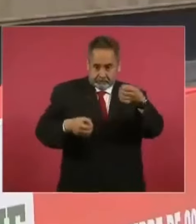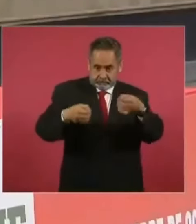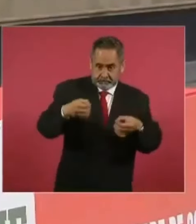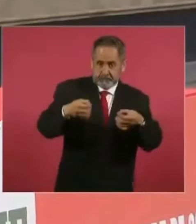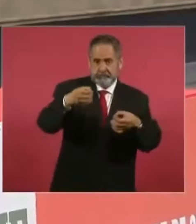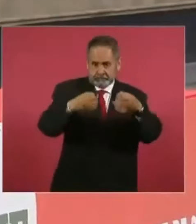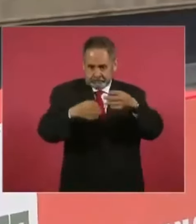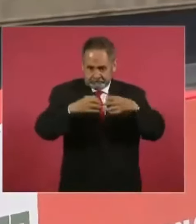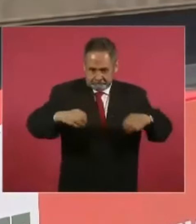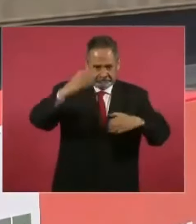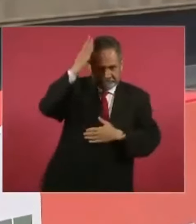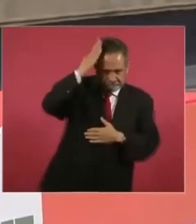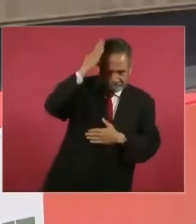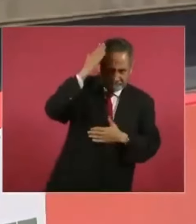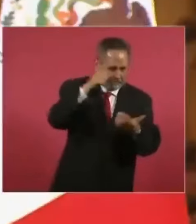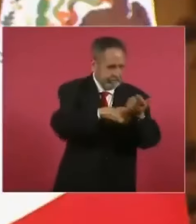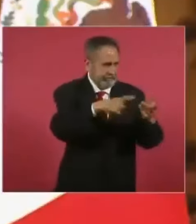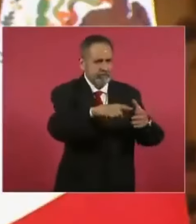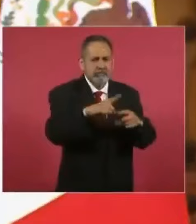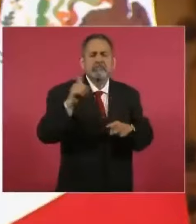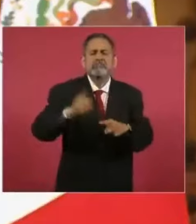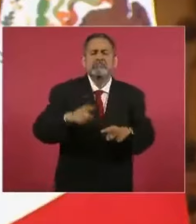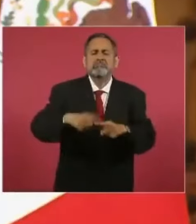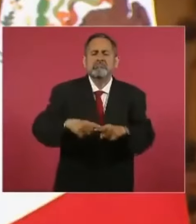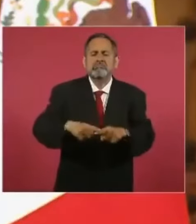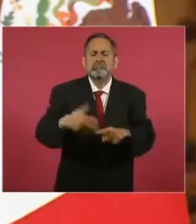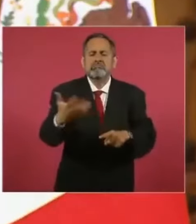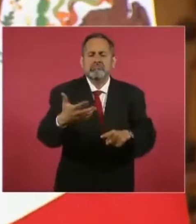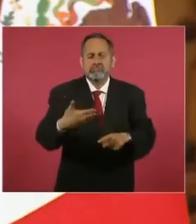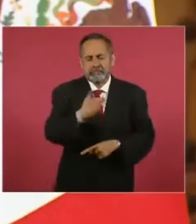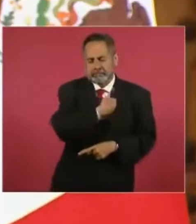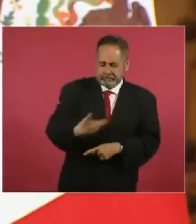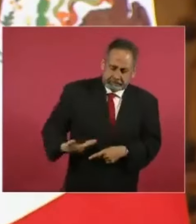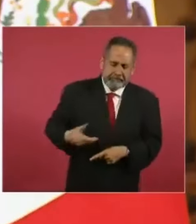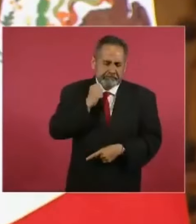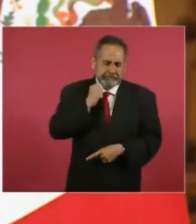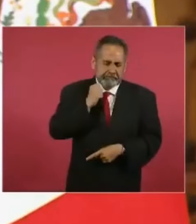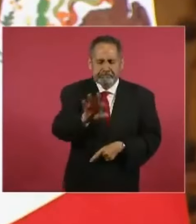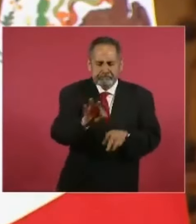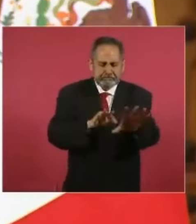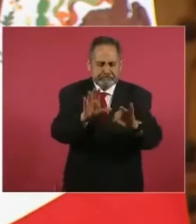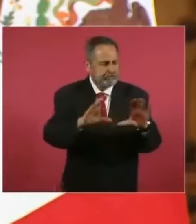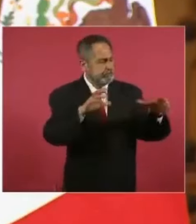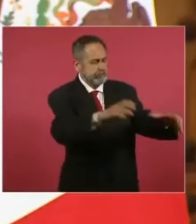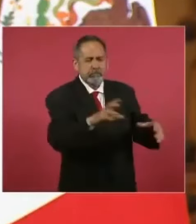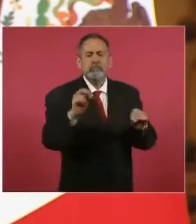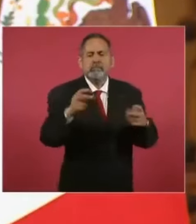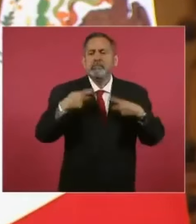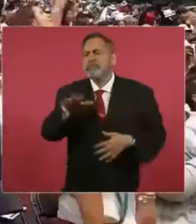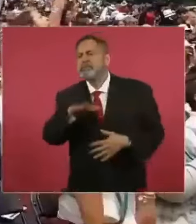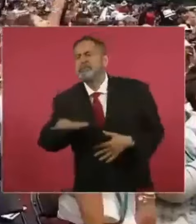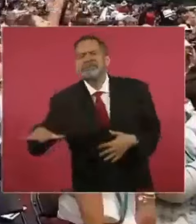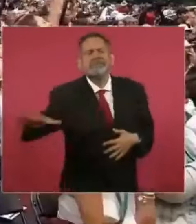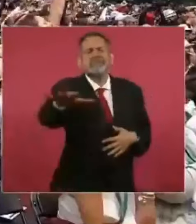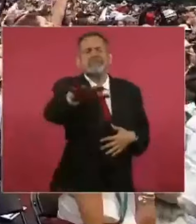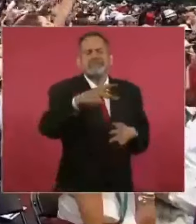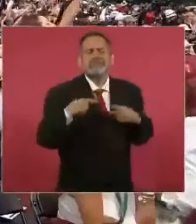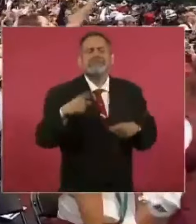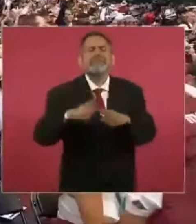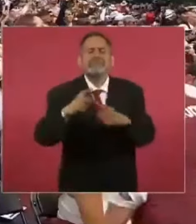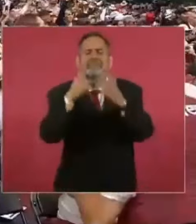al final de su sexenio. Ganó la señora Sheinbaum con 36 millones de votos, y esto explicado